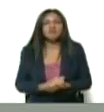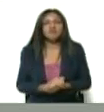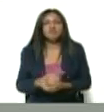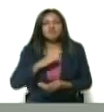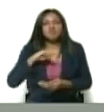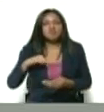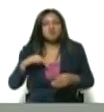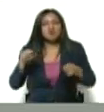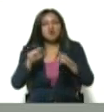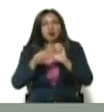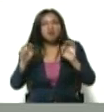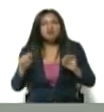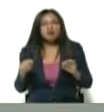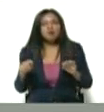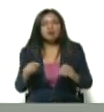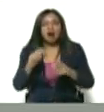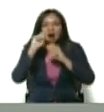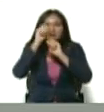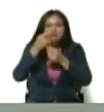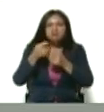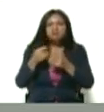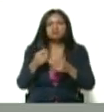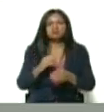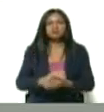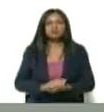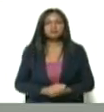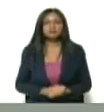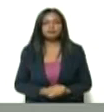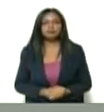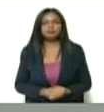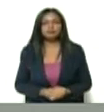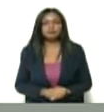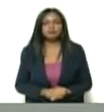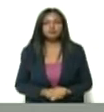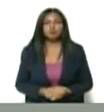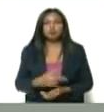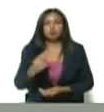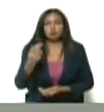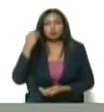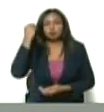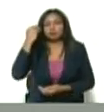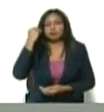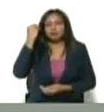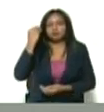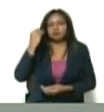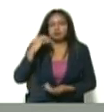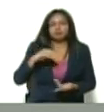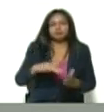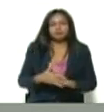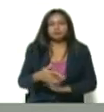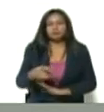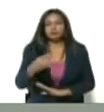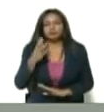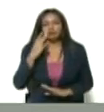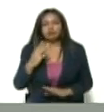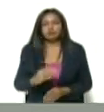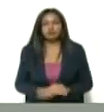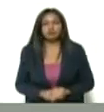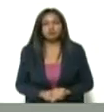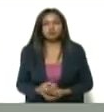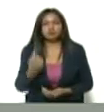precisamente de gran bondad y de generosidad. No, yo creo que en este caso Iván Duque